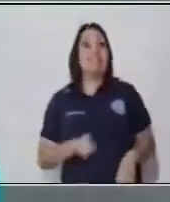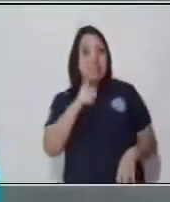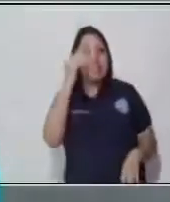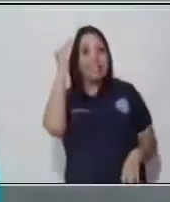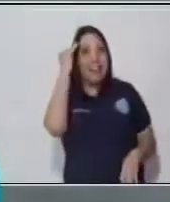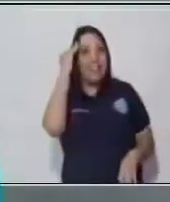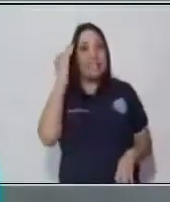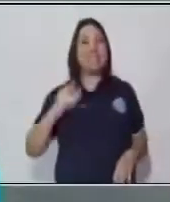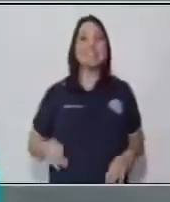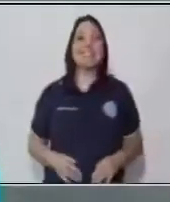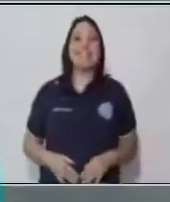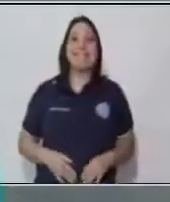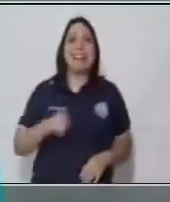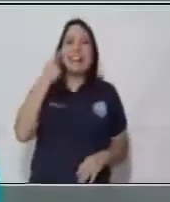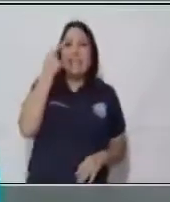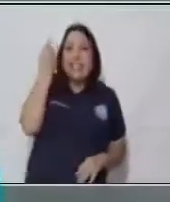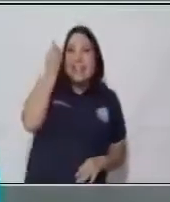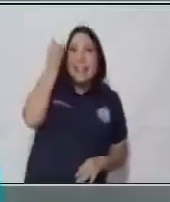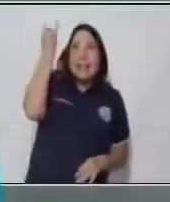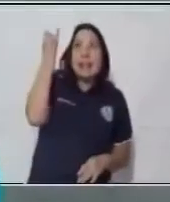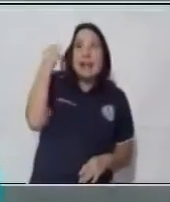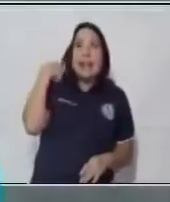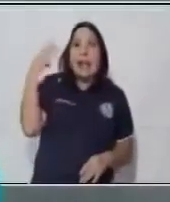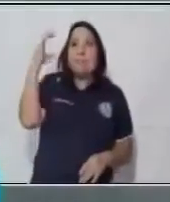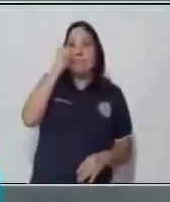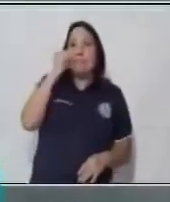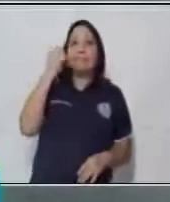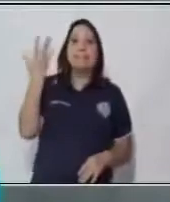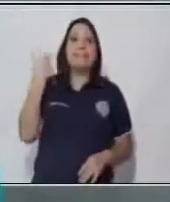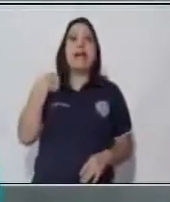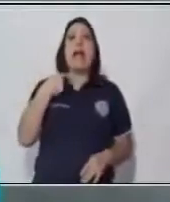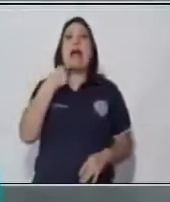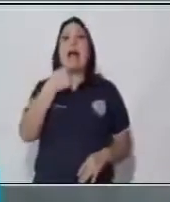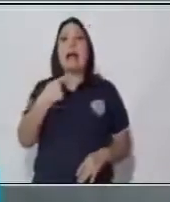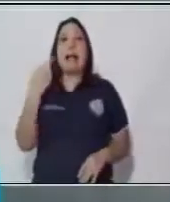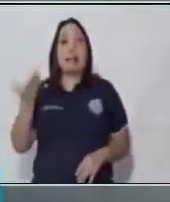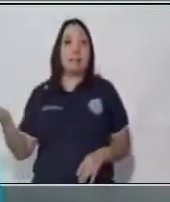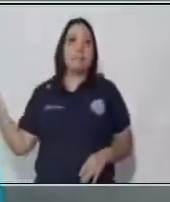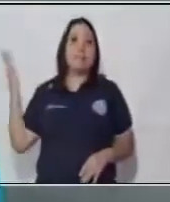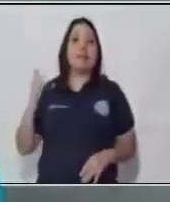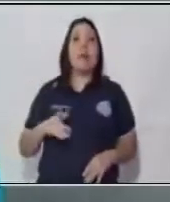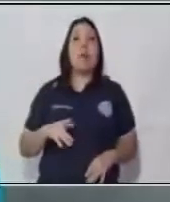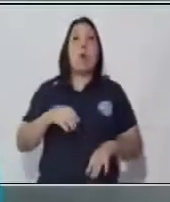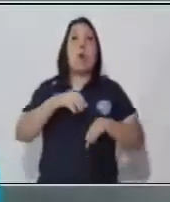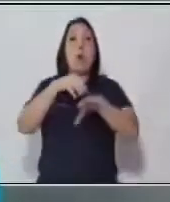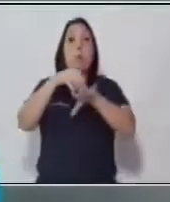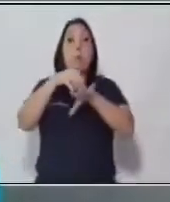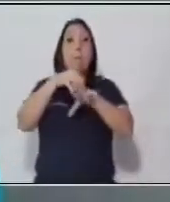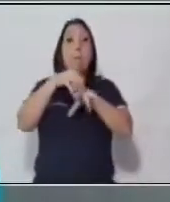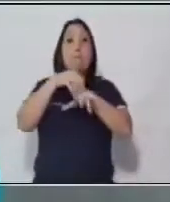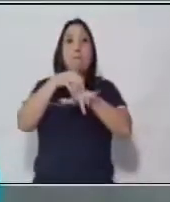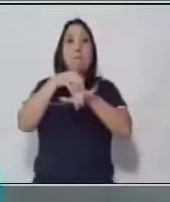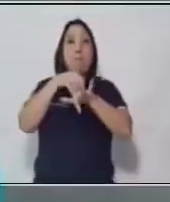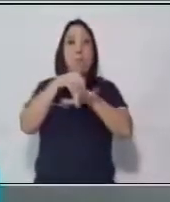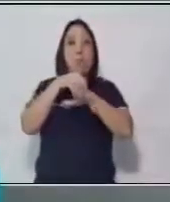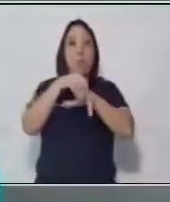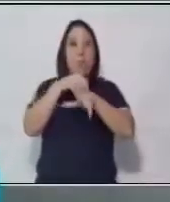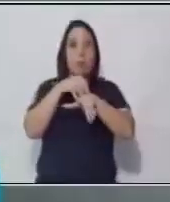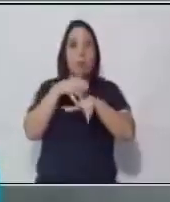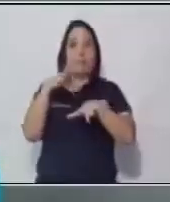saben? ¿Tienen la idea? Bueno, si no la tienen, es el pulpo, porque el pulpo